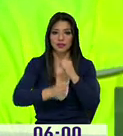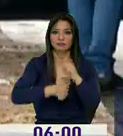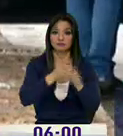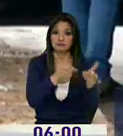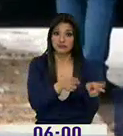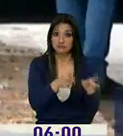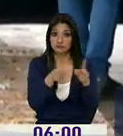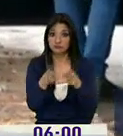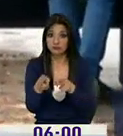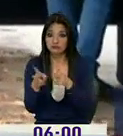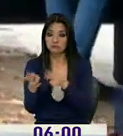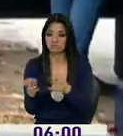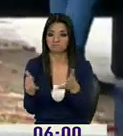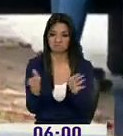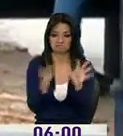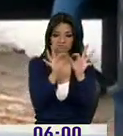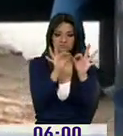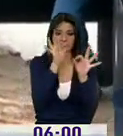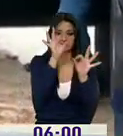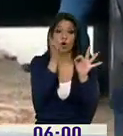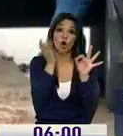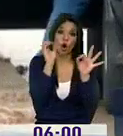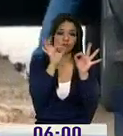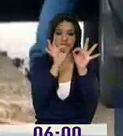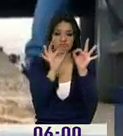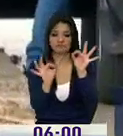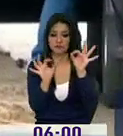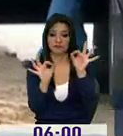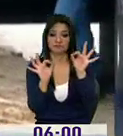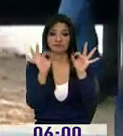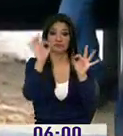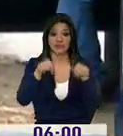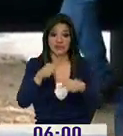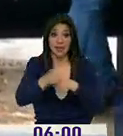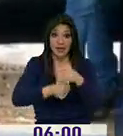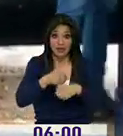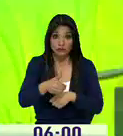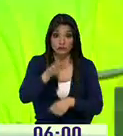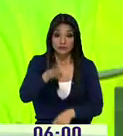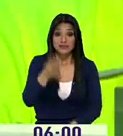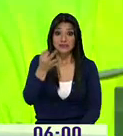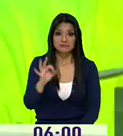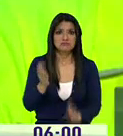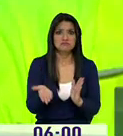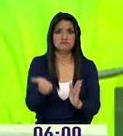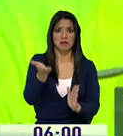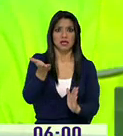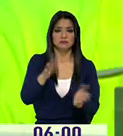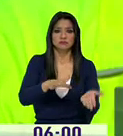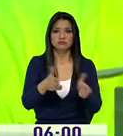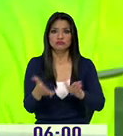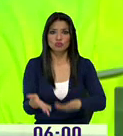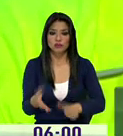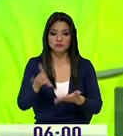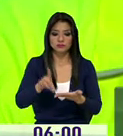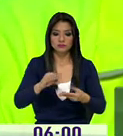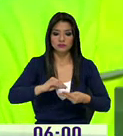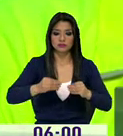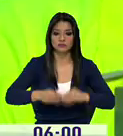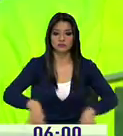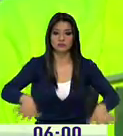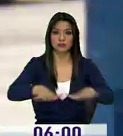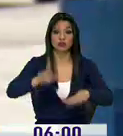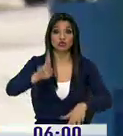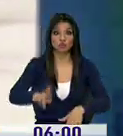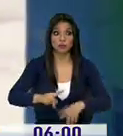mismos. Entonces, este año se están cometiendo más muertes en el Distrito Sur, pero no lo podemos catalogar como el más